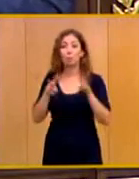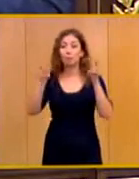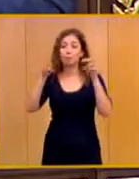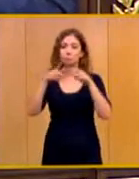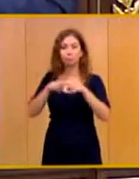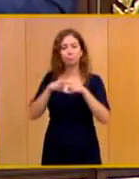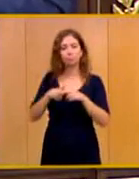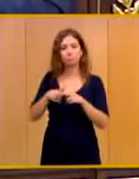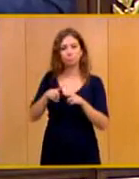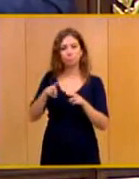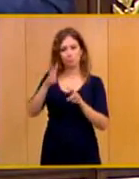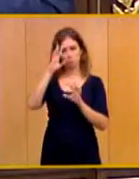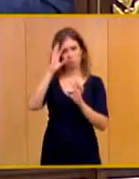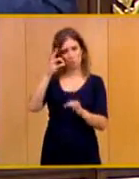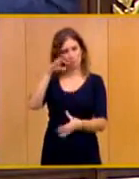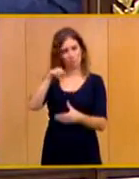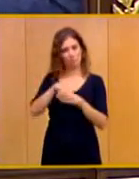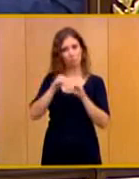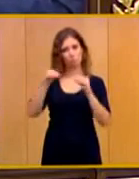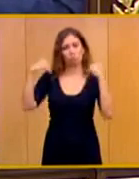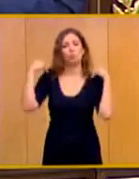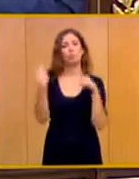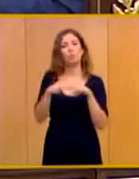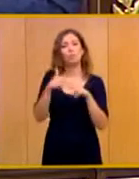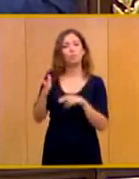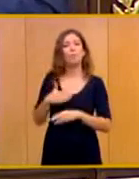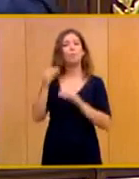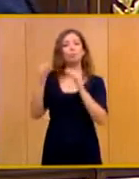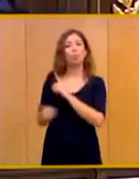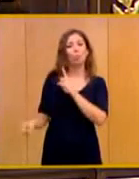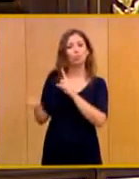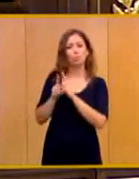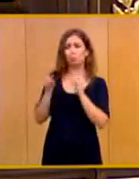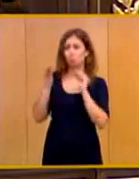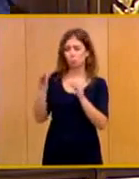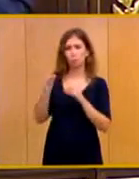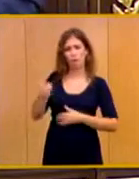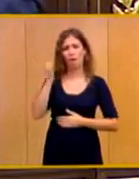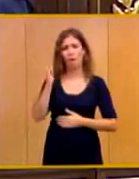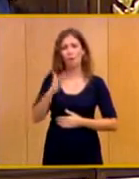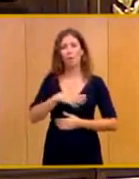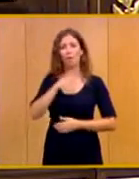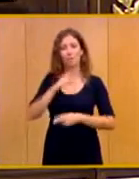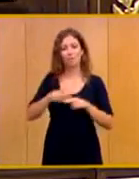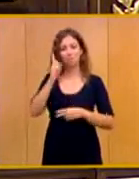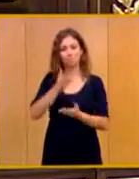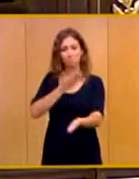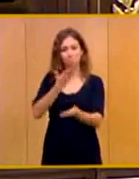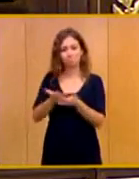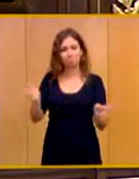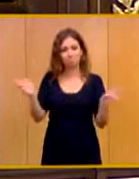coherencia en el ejercicio de la responsabilidad política de oposición. Usted tiene en sus manos el instrumento de la moción de censura. Si usted